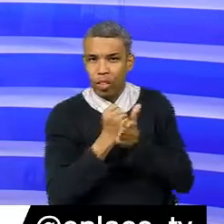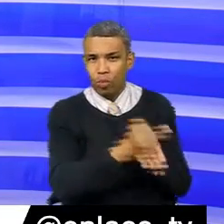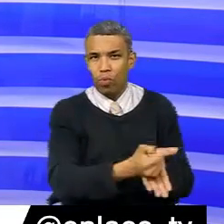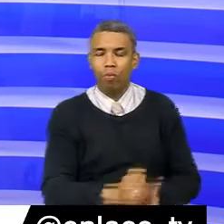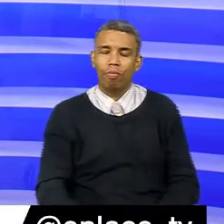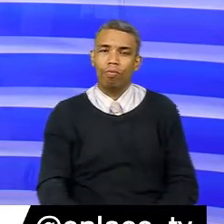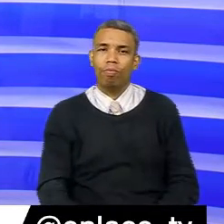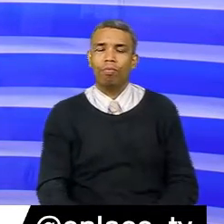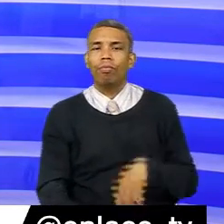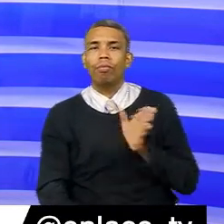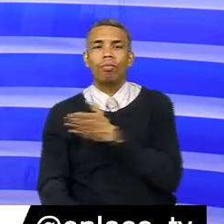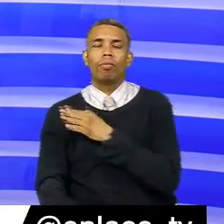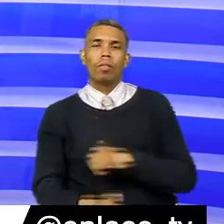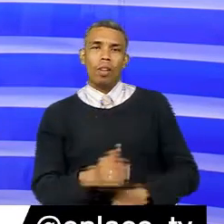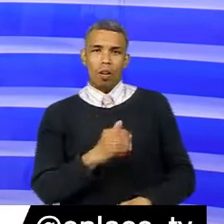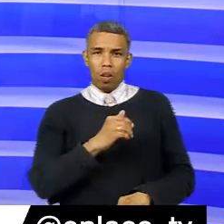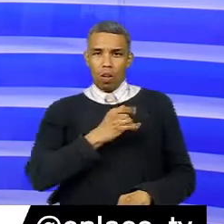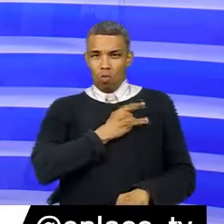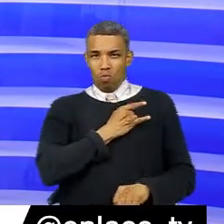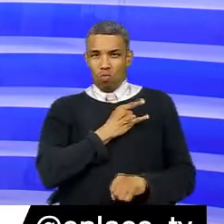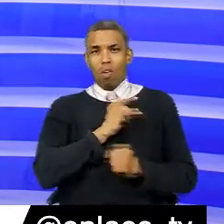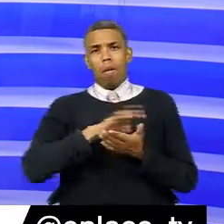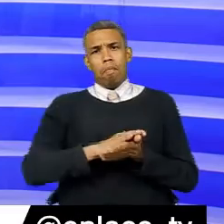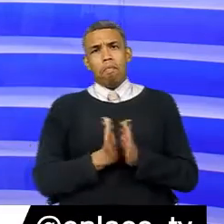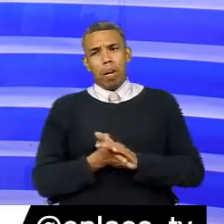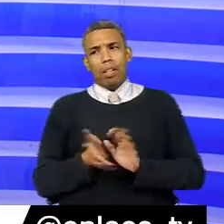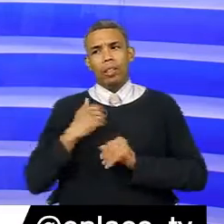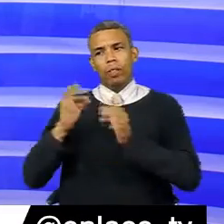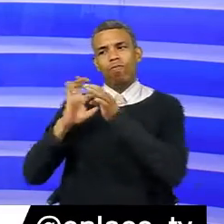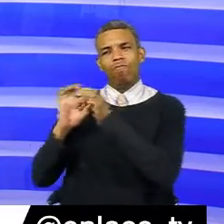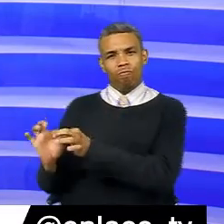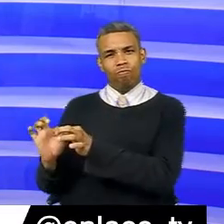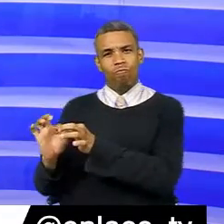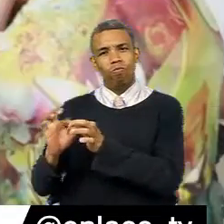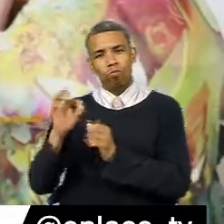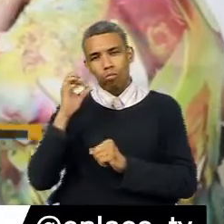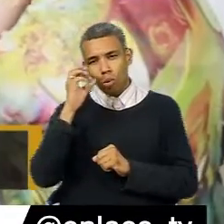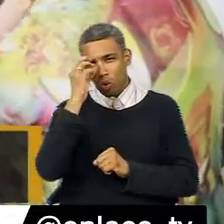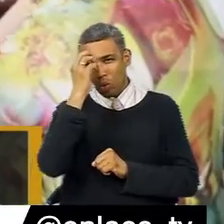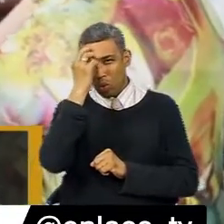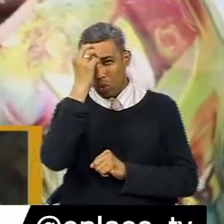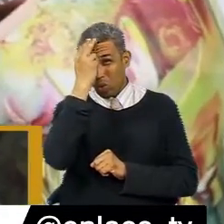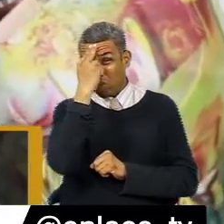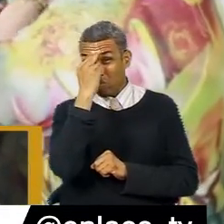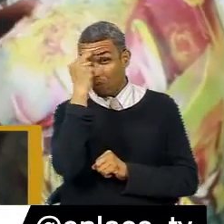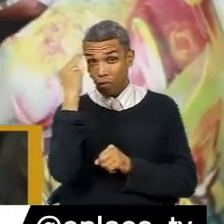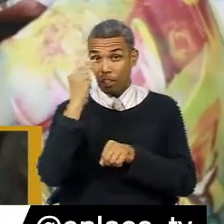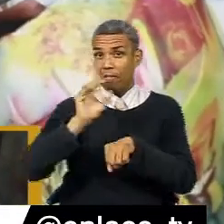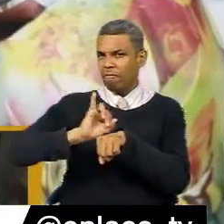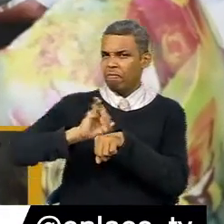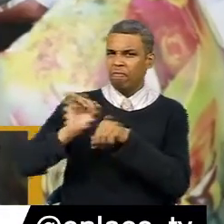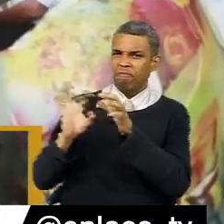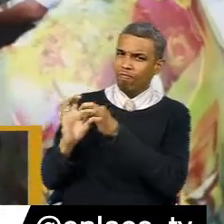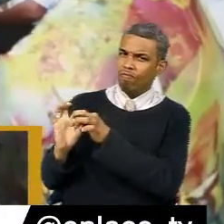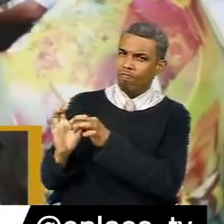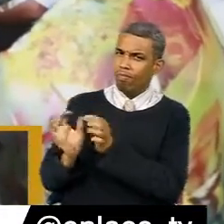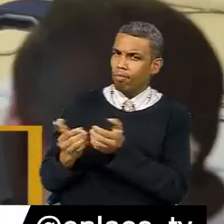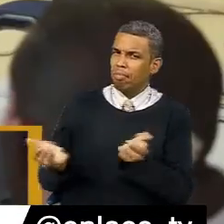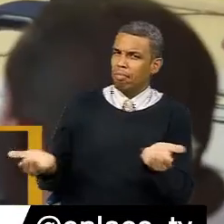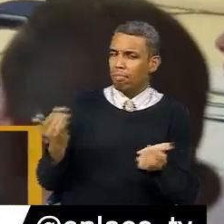se vincula a la Iglesia Católica para trabajar en la Semana por la Paz. El Instituto Universitario de La Paz, UNIPAZ, participa de